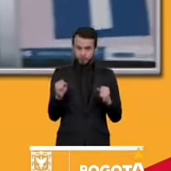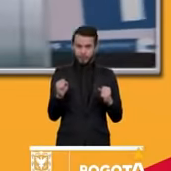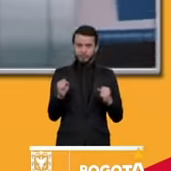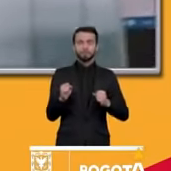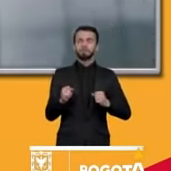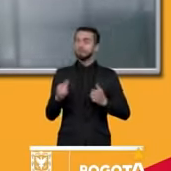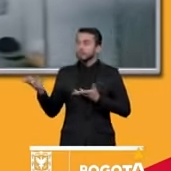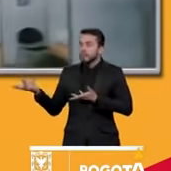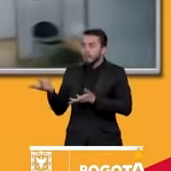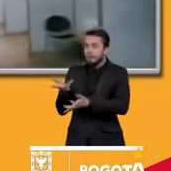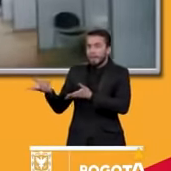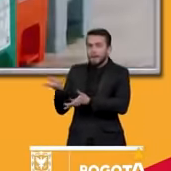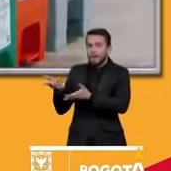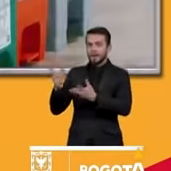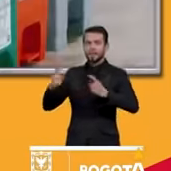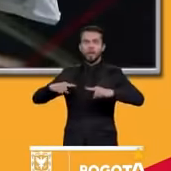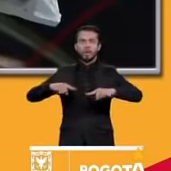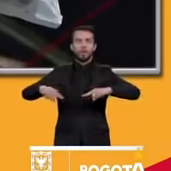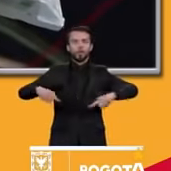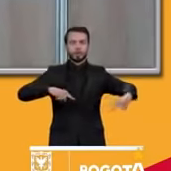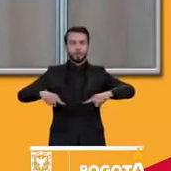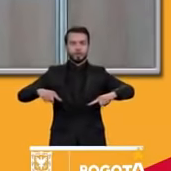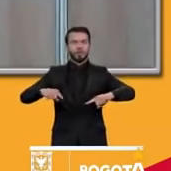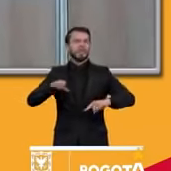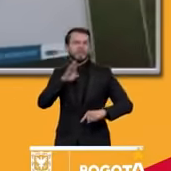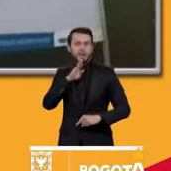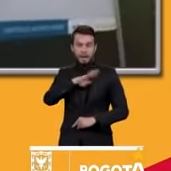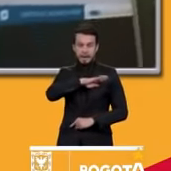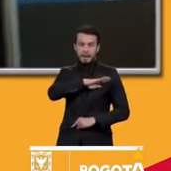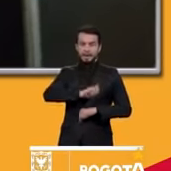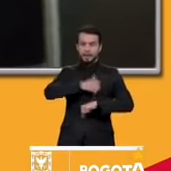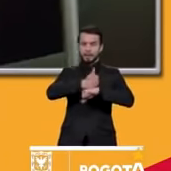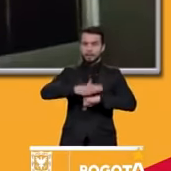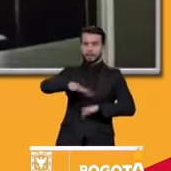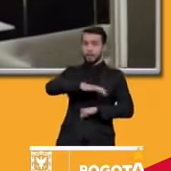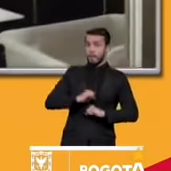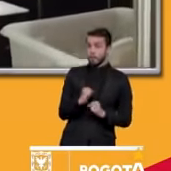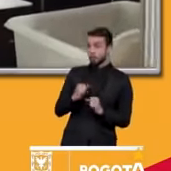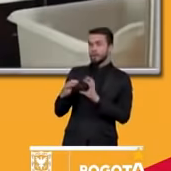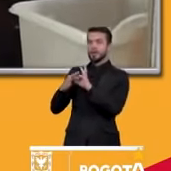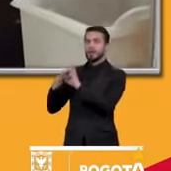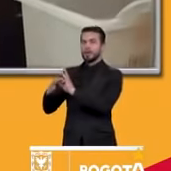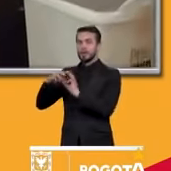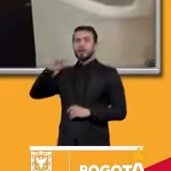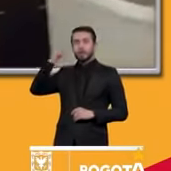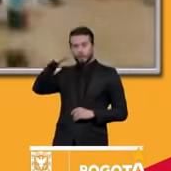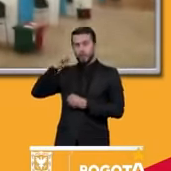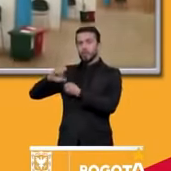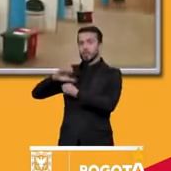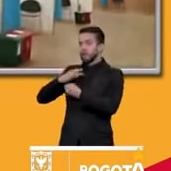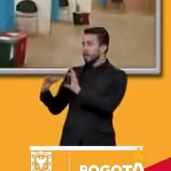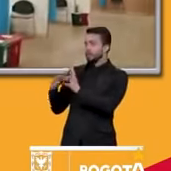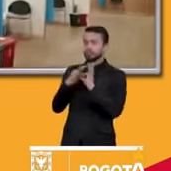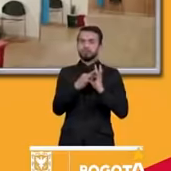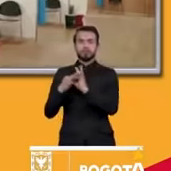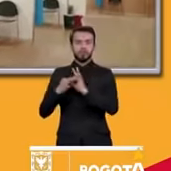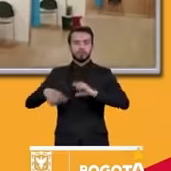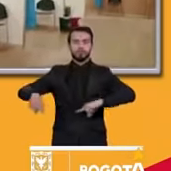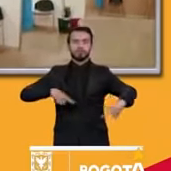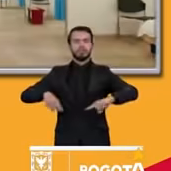que centralizan la operación, ya no solo de ambulancias, también de equipos de